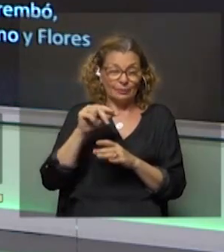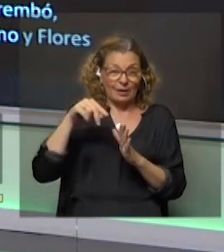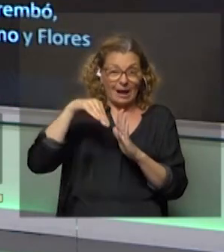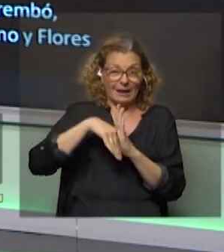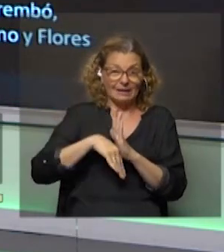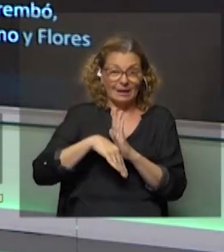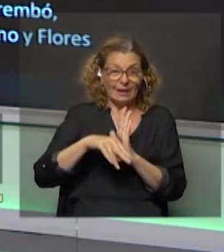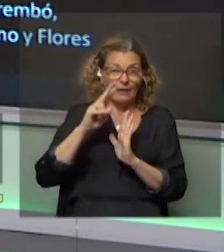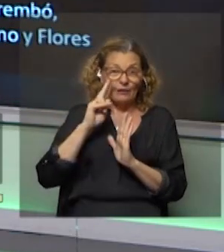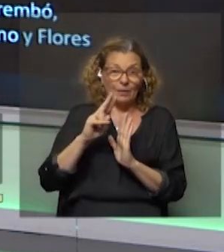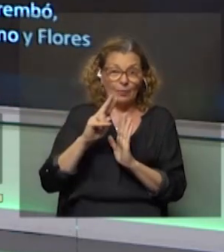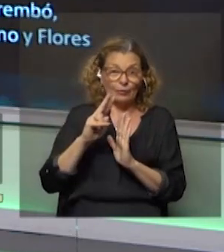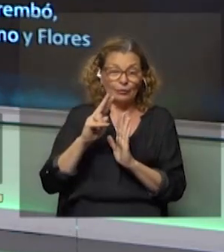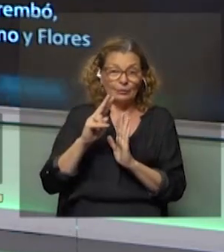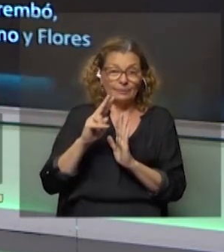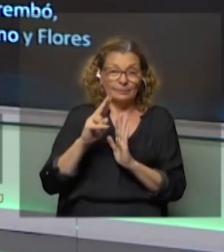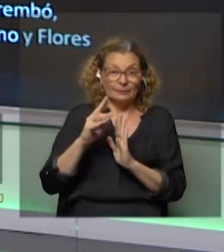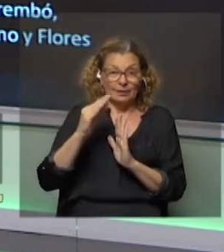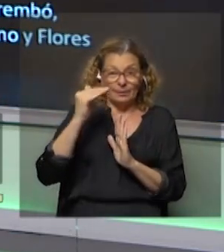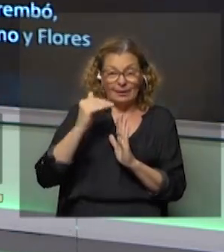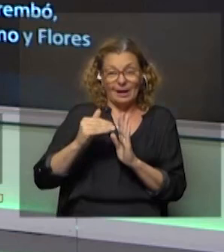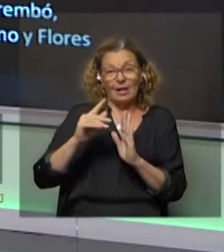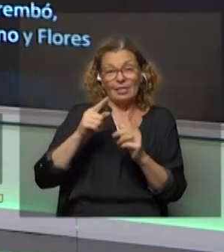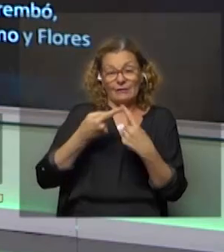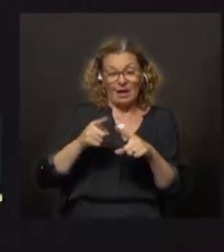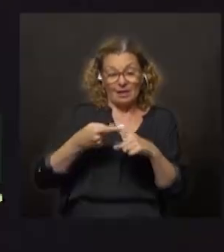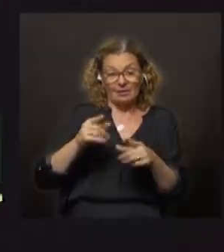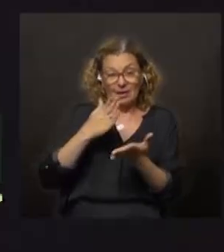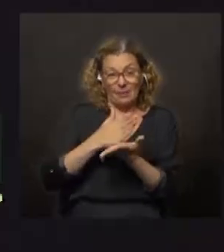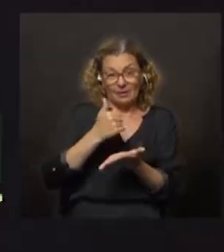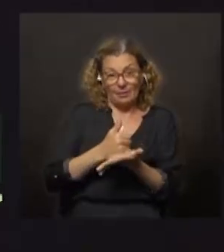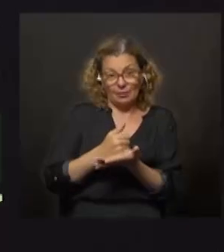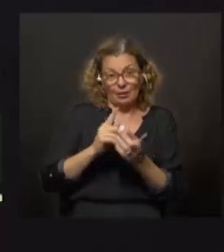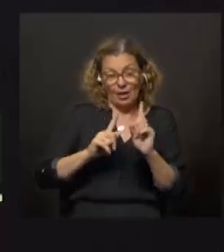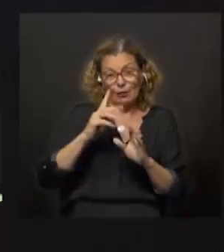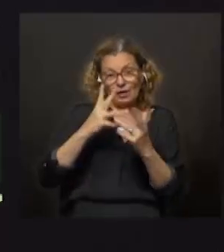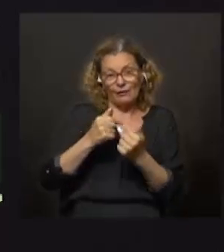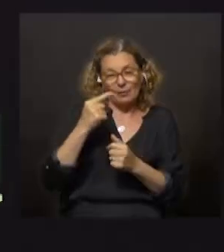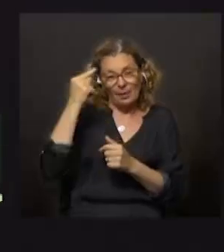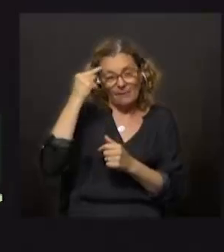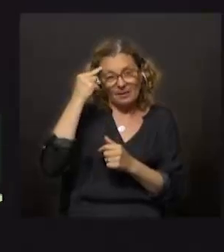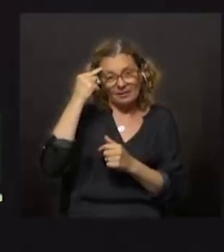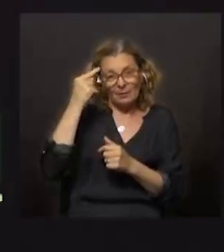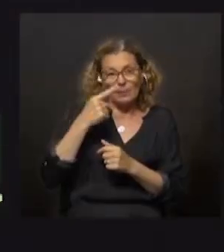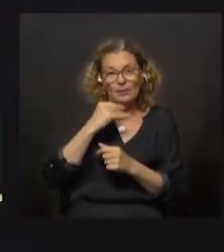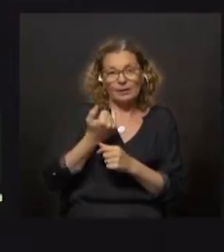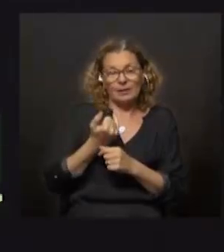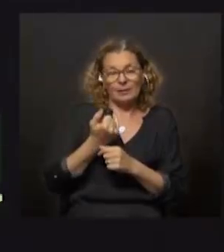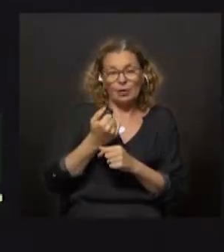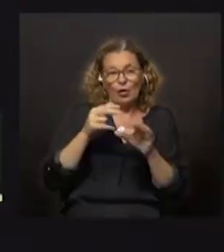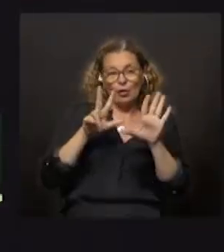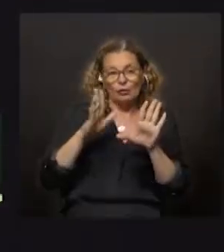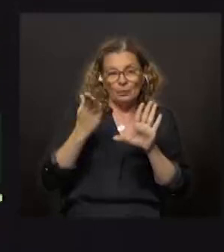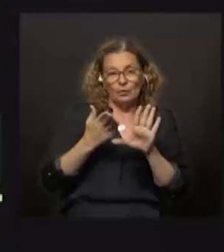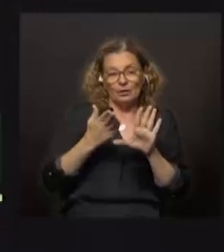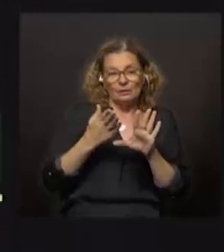tenemos las caídas que están registradas para el resto de las regiones sí de alguna manera si pensamos en las regiones que tiene una caída del 8%